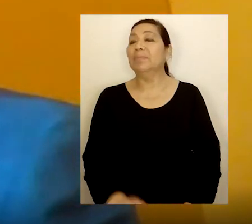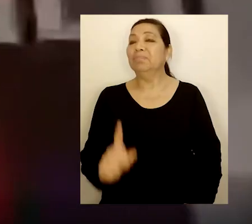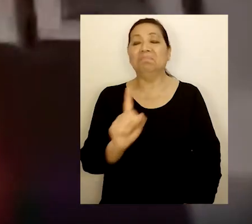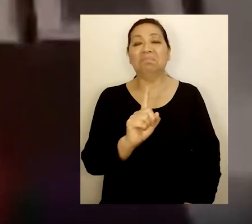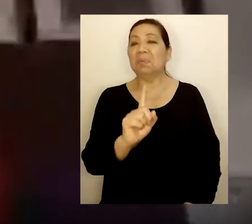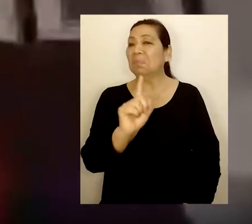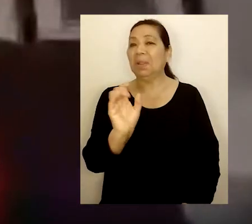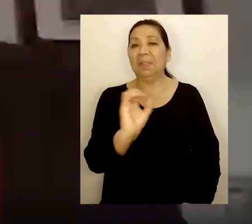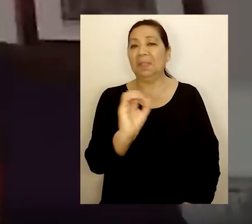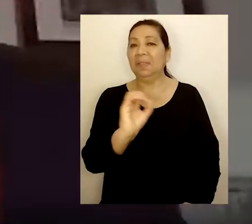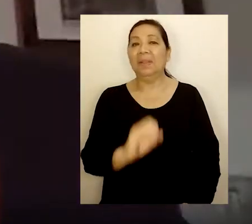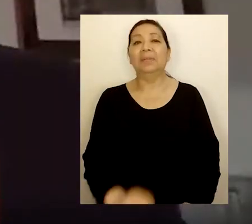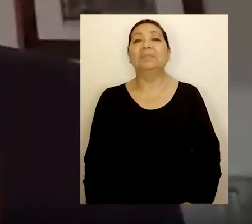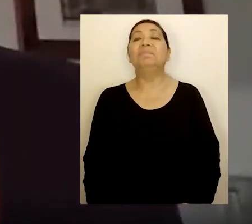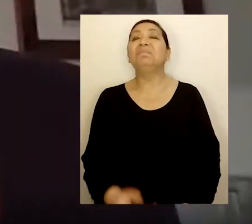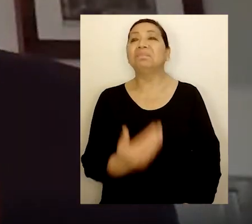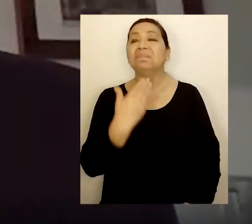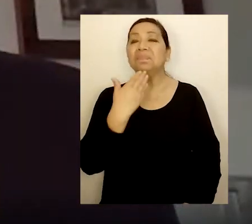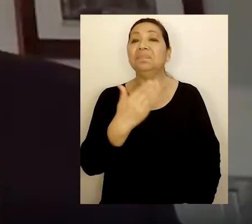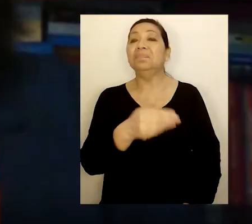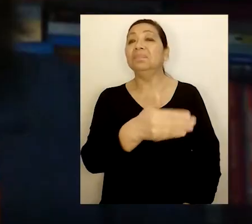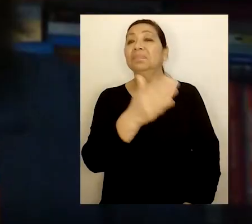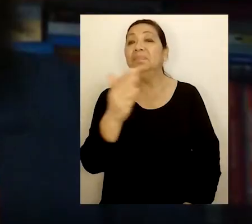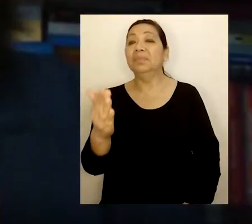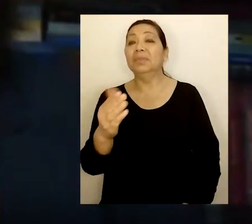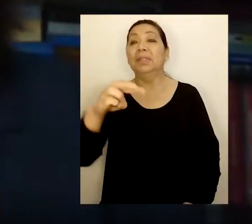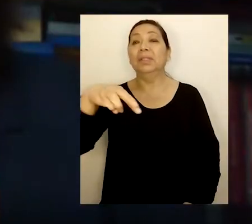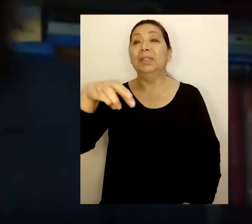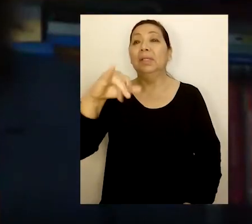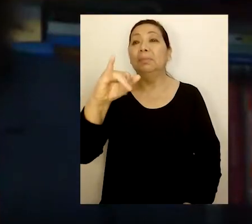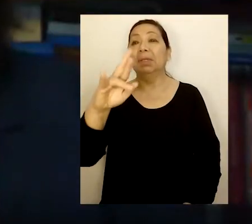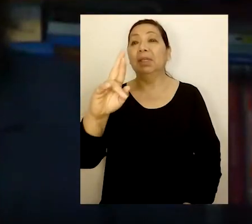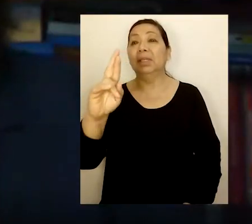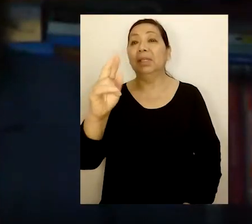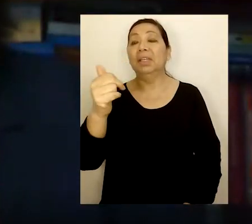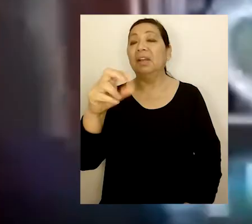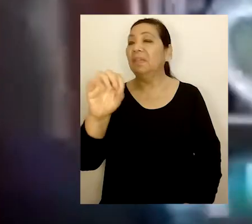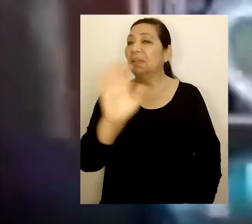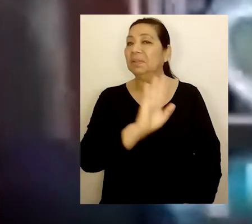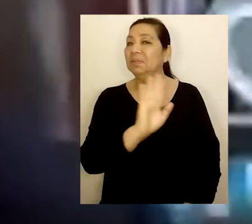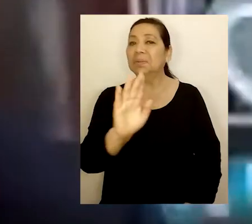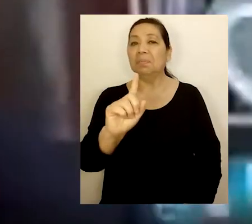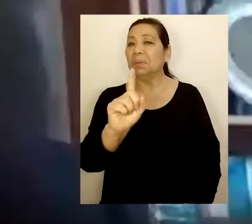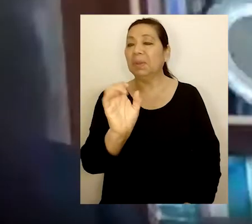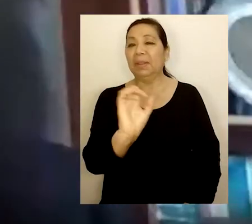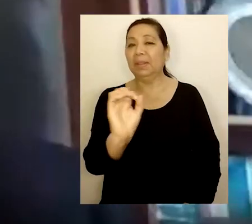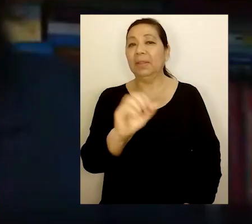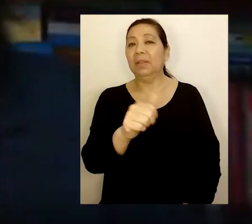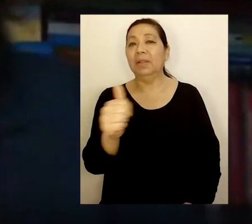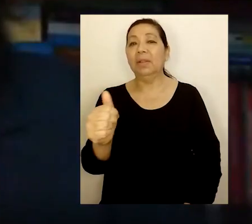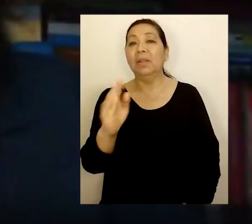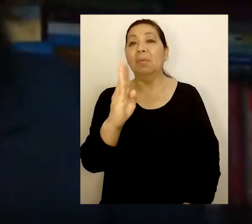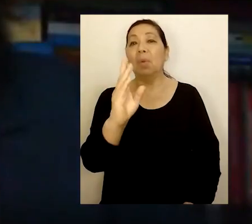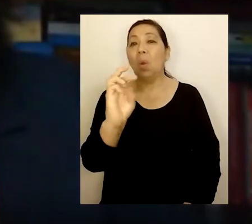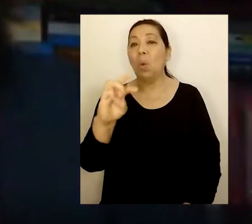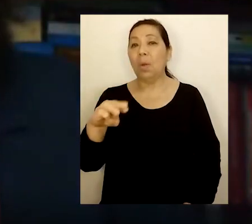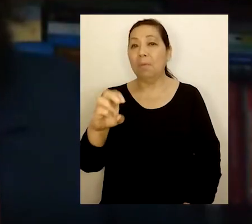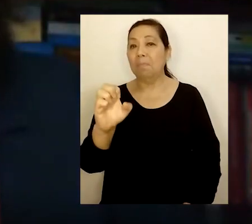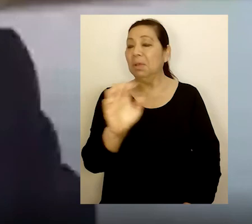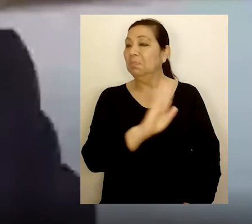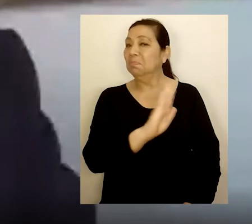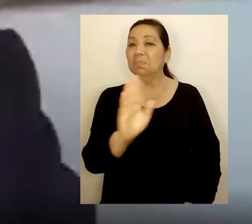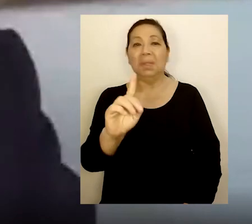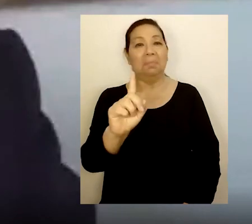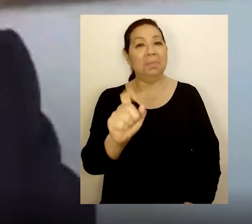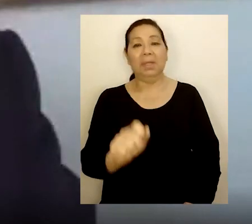No, no tengo preguntas que formular, muchas gracias. Muy bien, magistrado Miranda. No, presidenta. Magistrado Blume. No